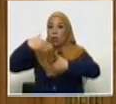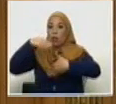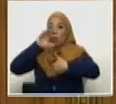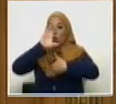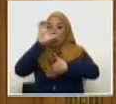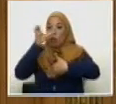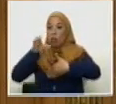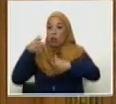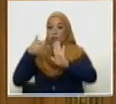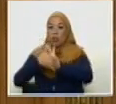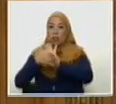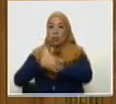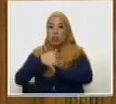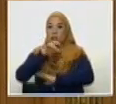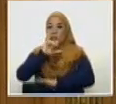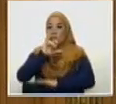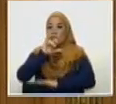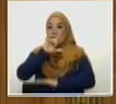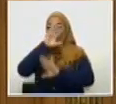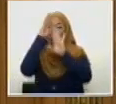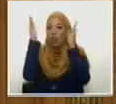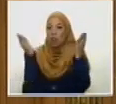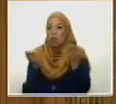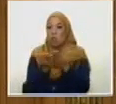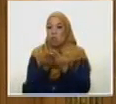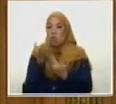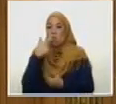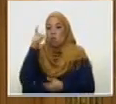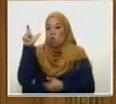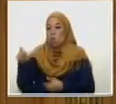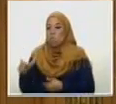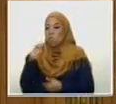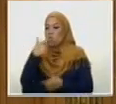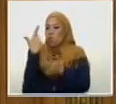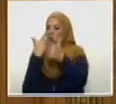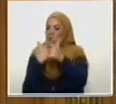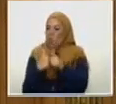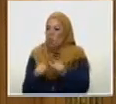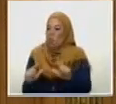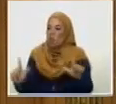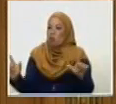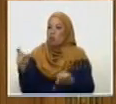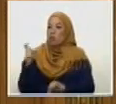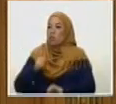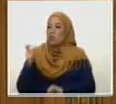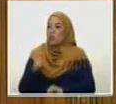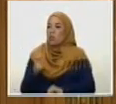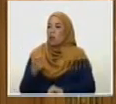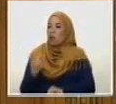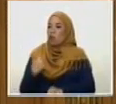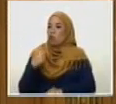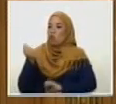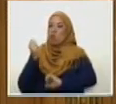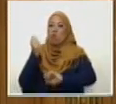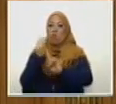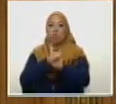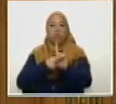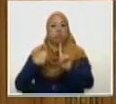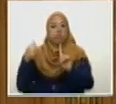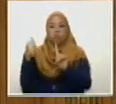lo que significa precisamente eso, un pueblo dispuesto a hacer lo que sea necesario para